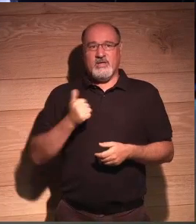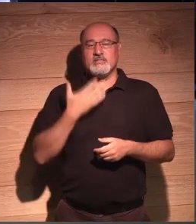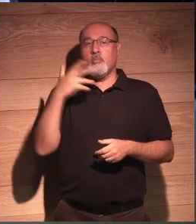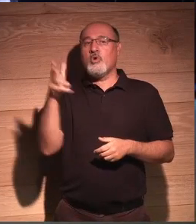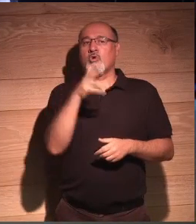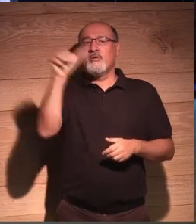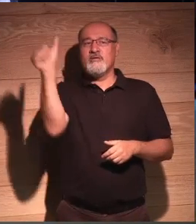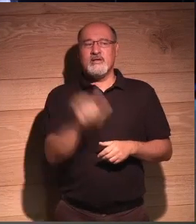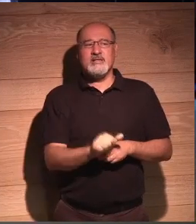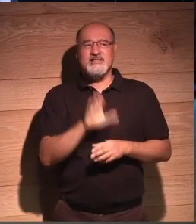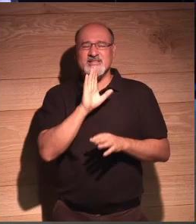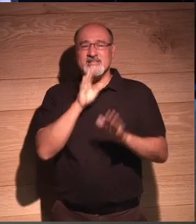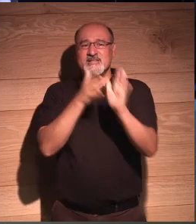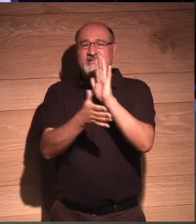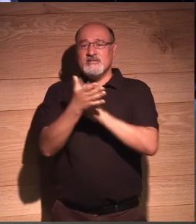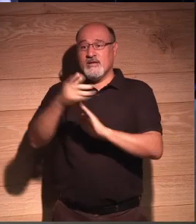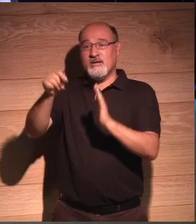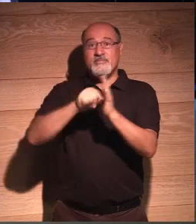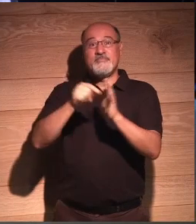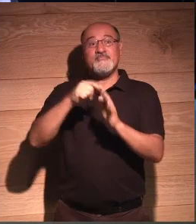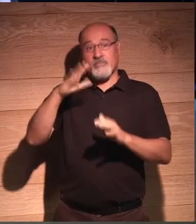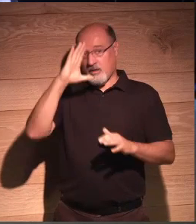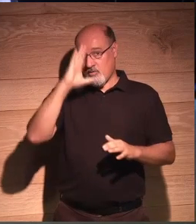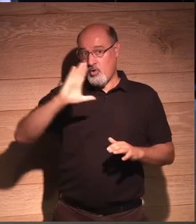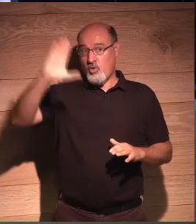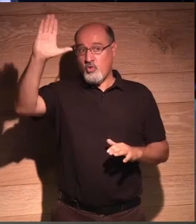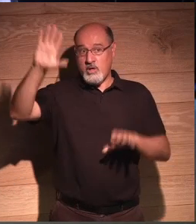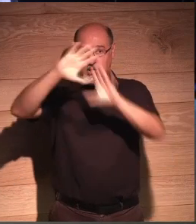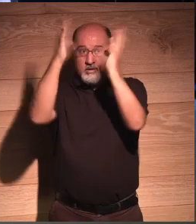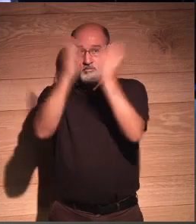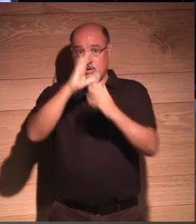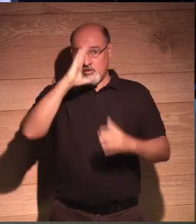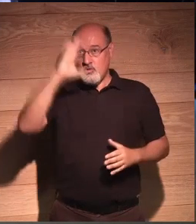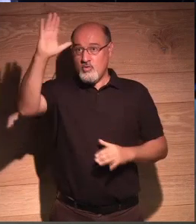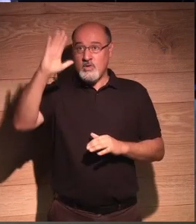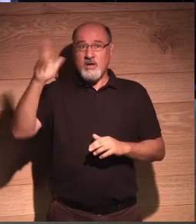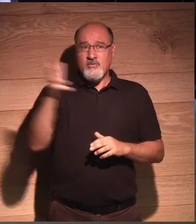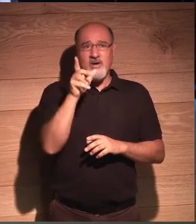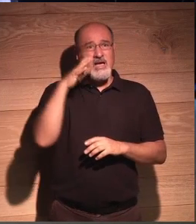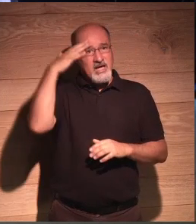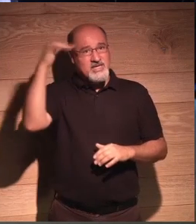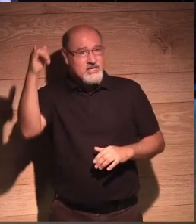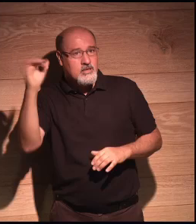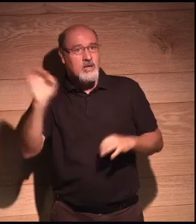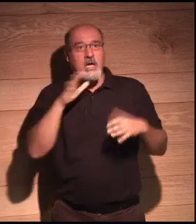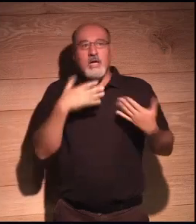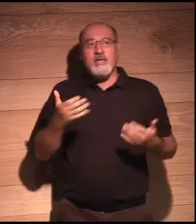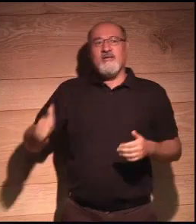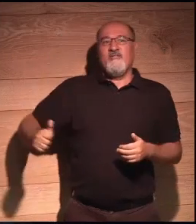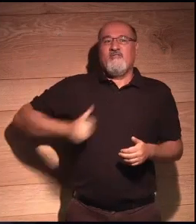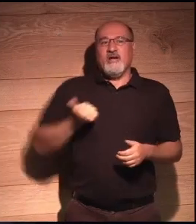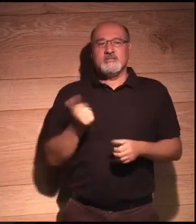francés. Decidí de filmarlo en la Luna, yo pienso Kubrick, no en la Tierra. Vale, tú te refieres a